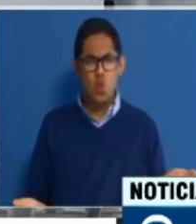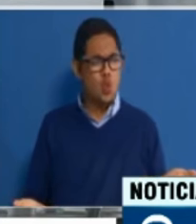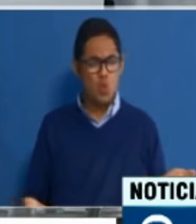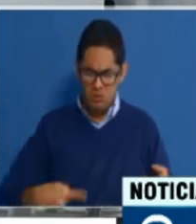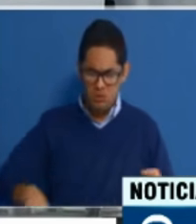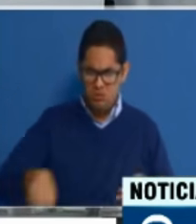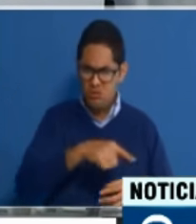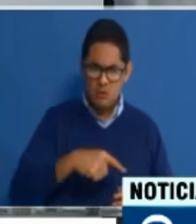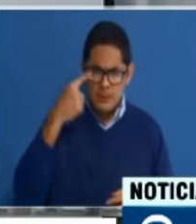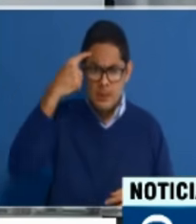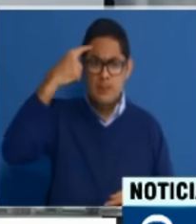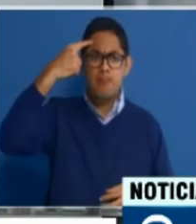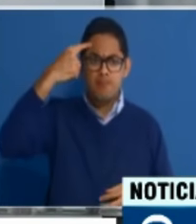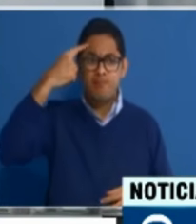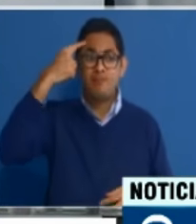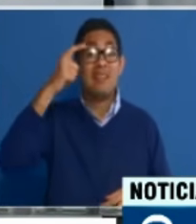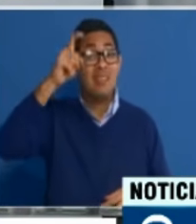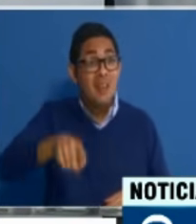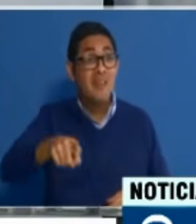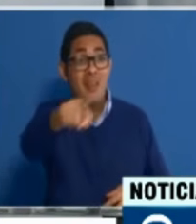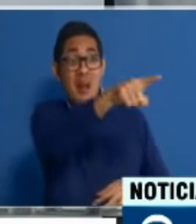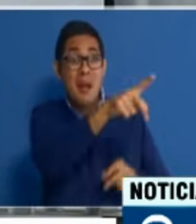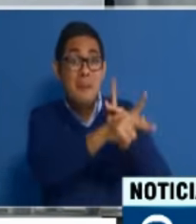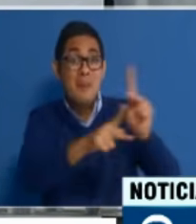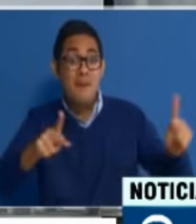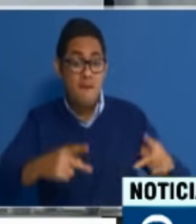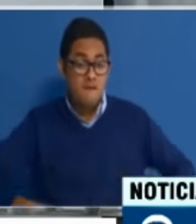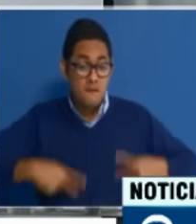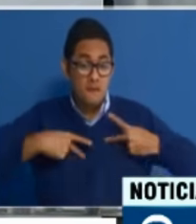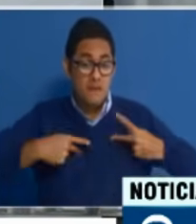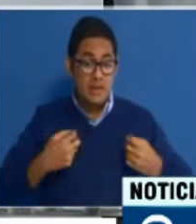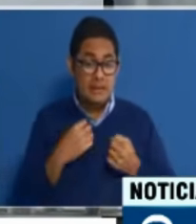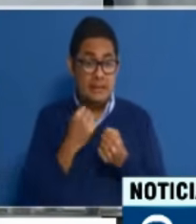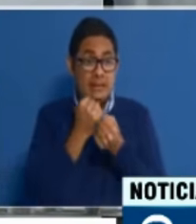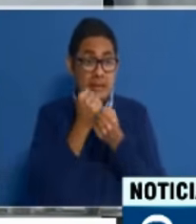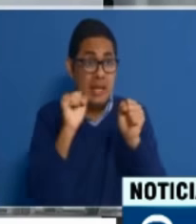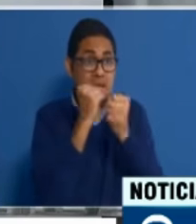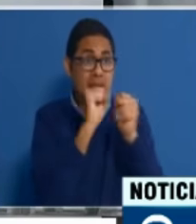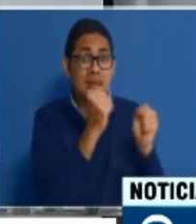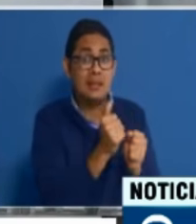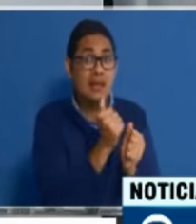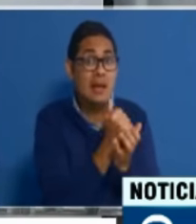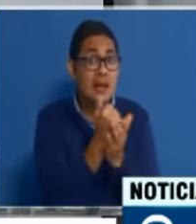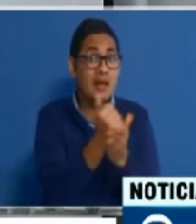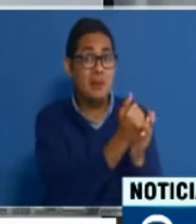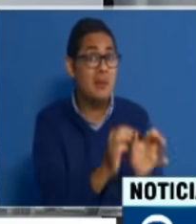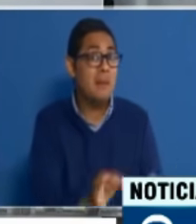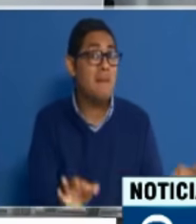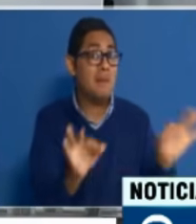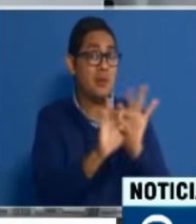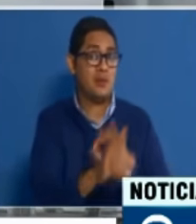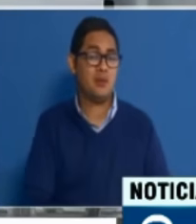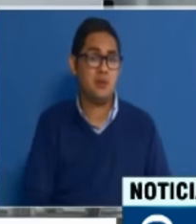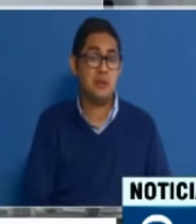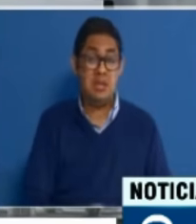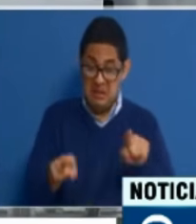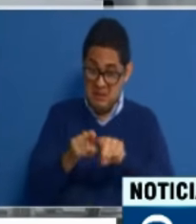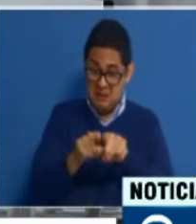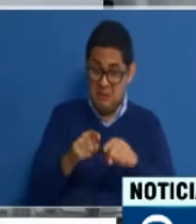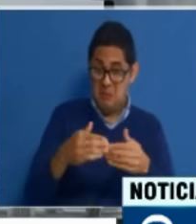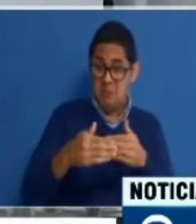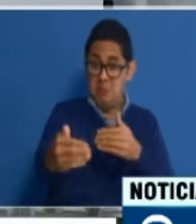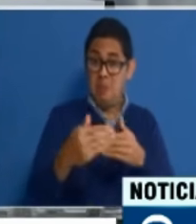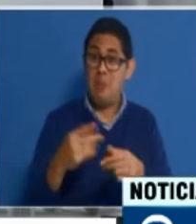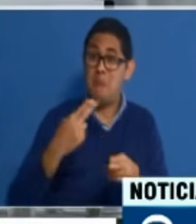de que estamos hablando de salvar vidas. Tenemos que tener claridad que está llegando la época lluviosa y